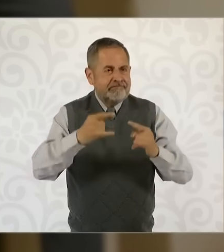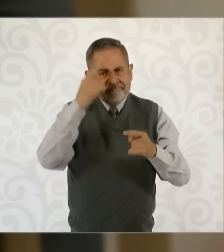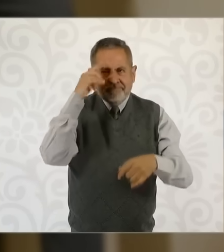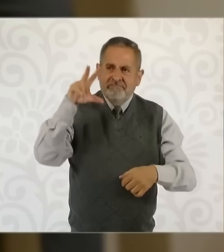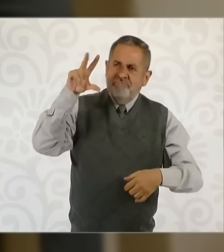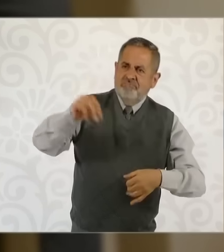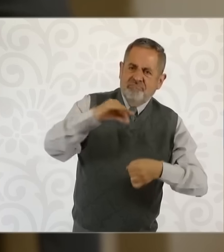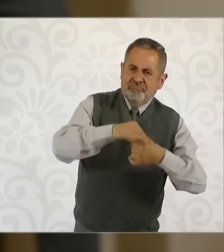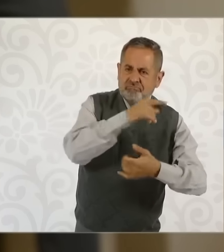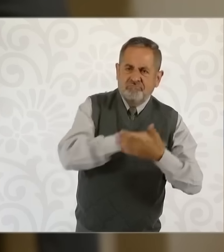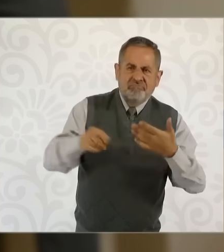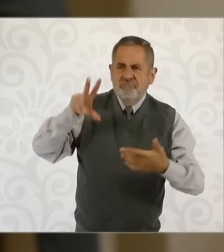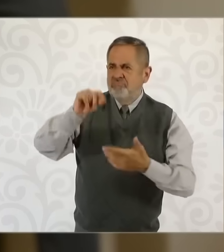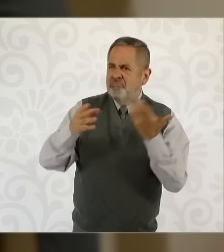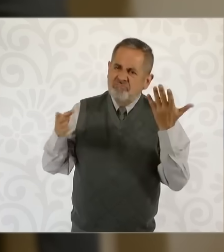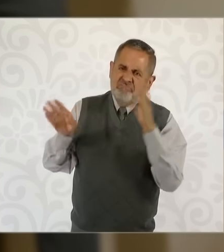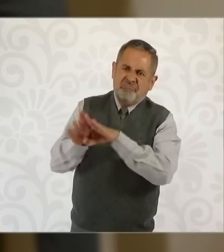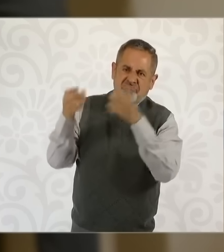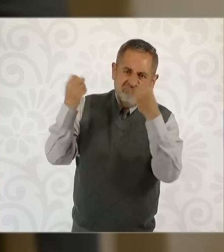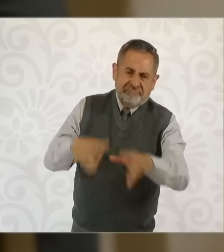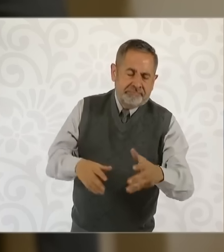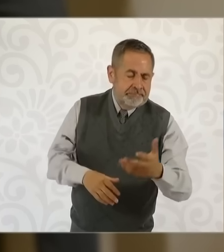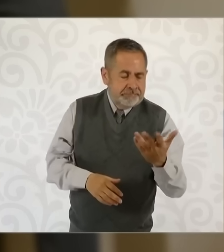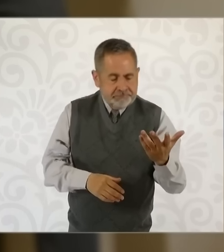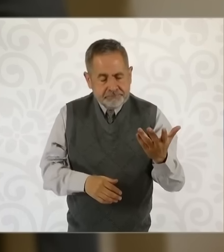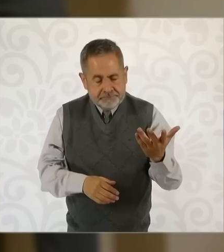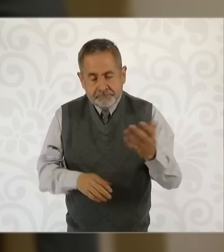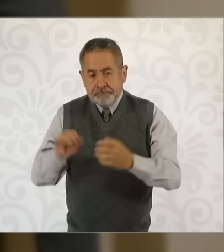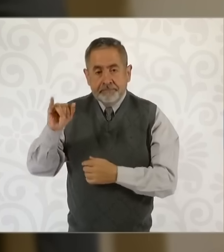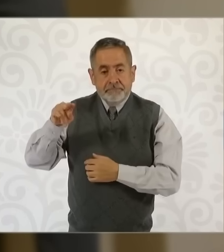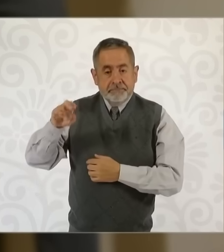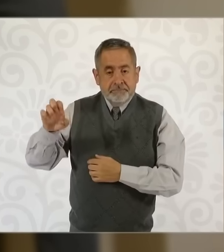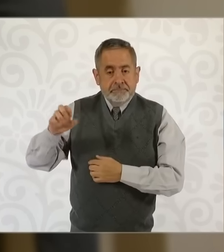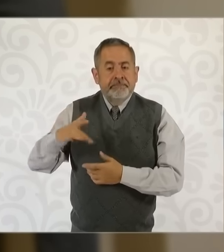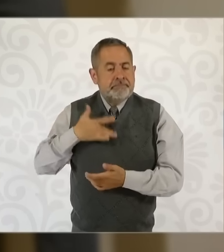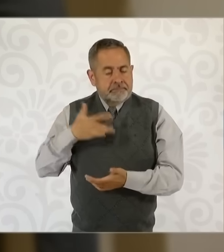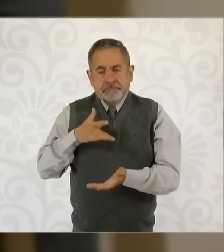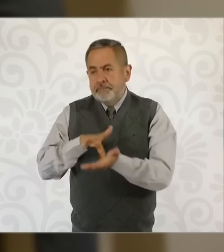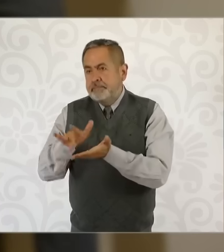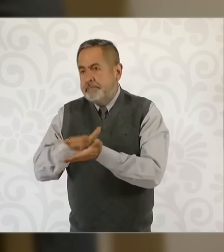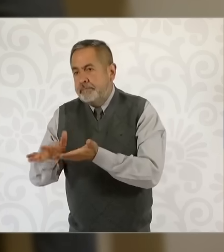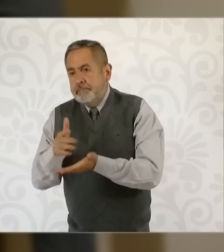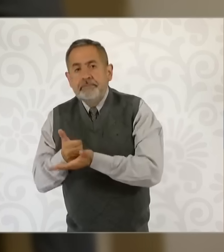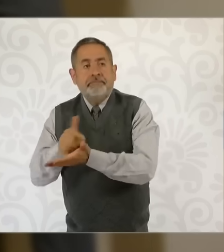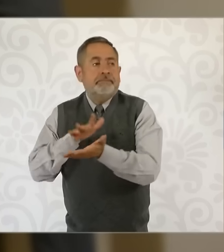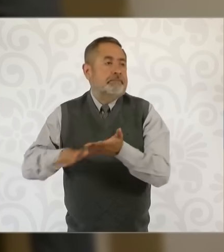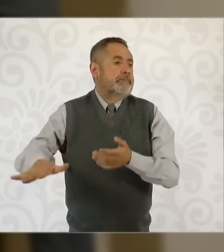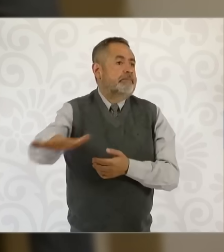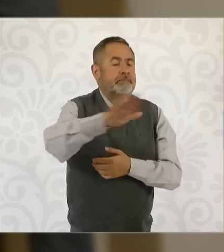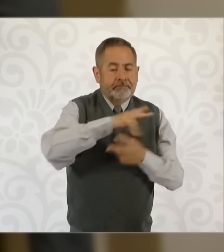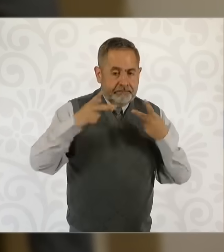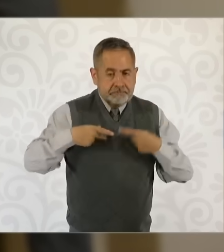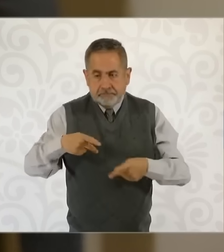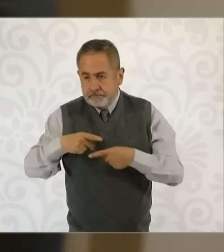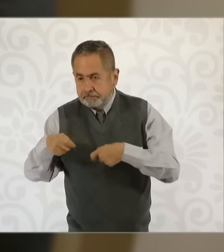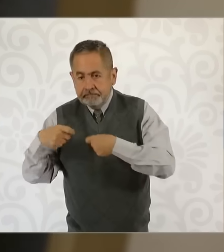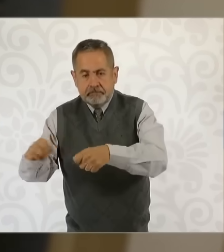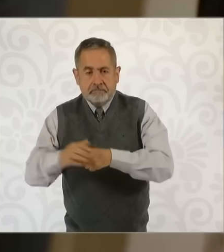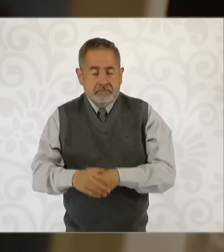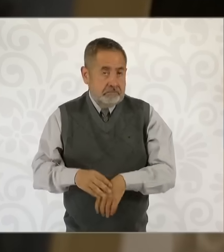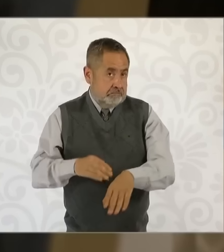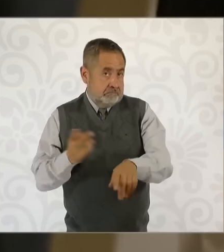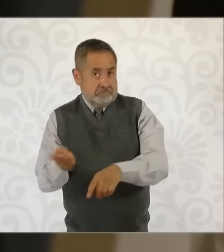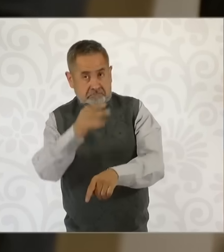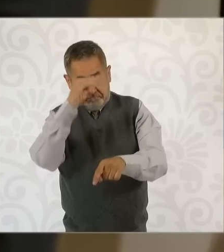INE existe un plan de apoyo para garantizar la participación de la ciudadanía ese día. ¿Cree que se necesite una estrategia para